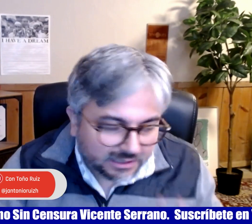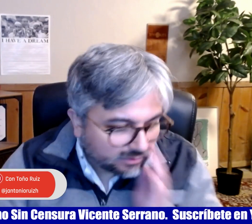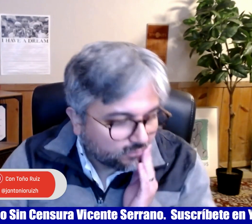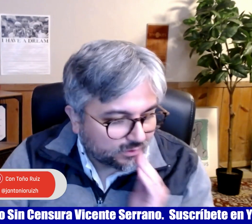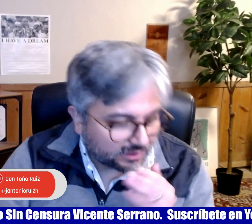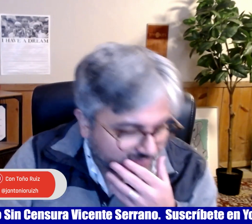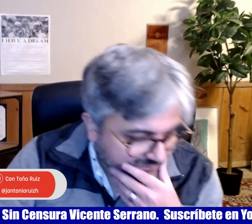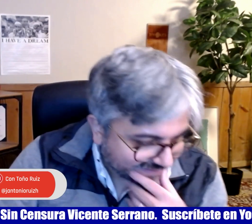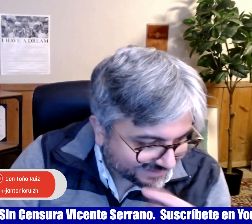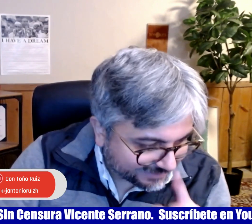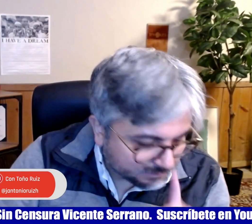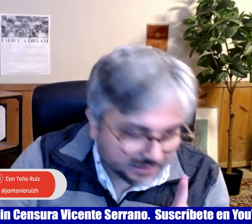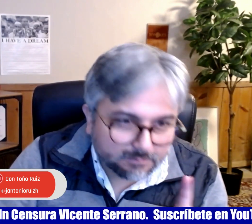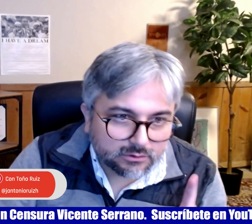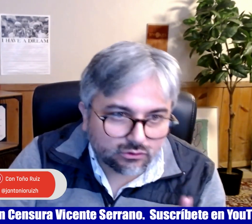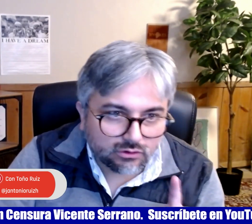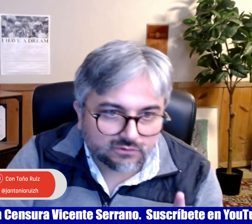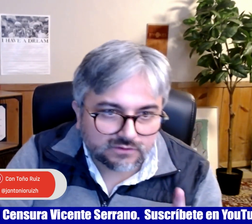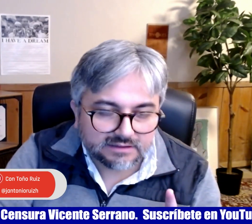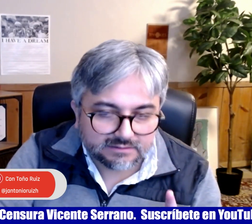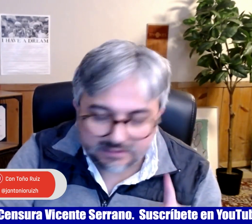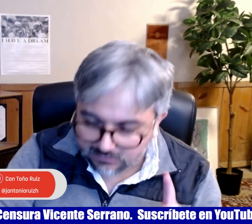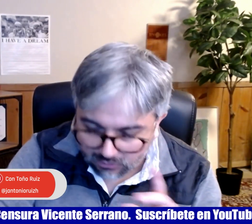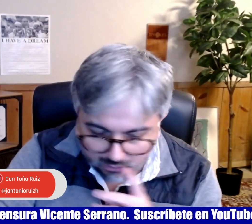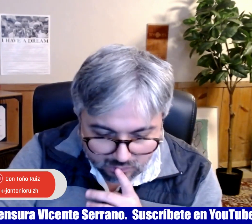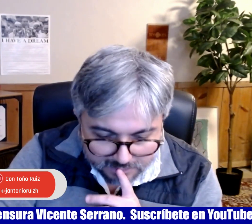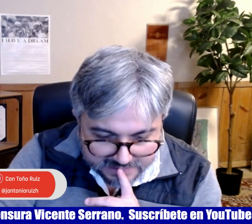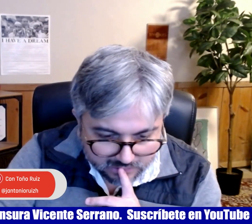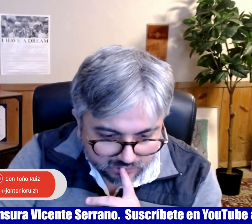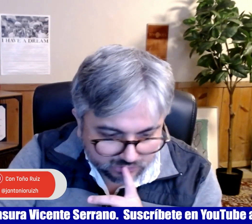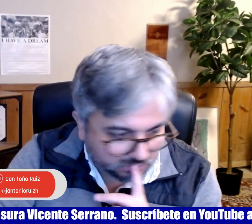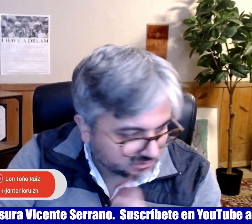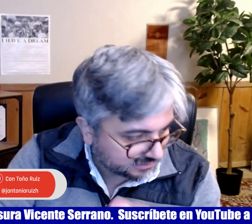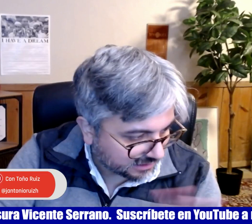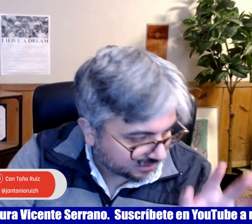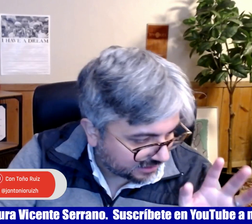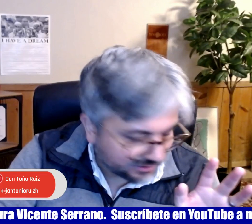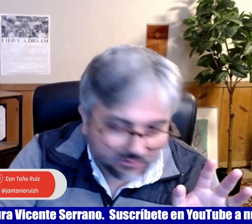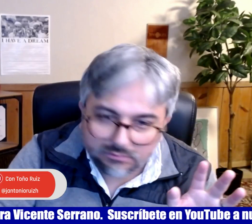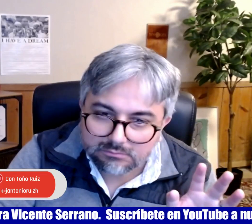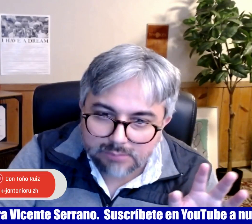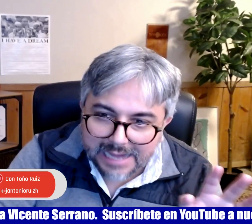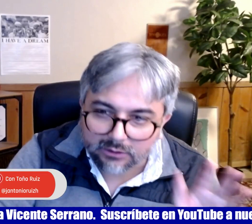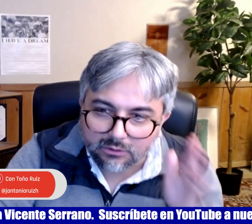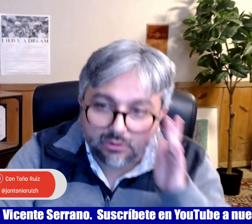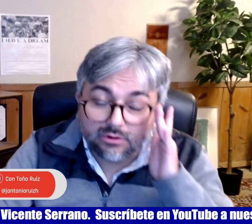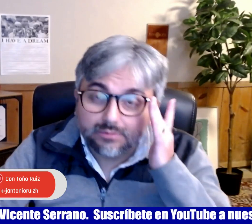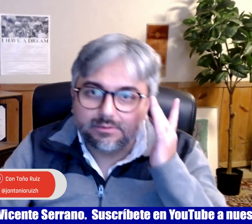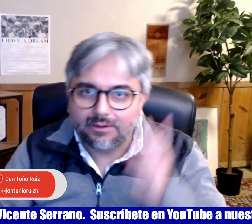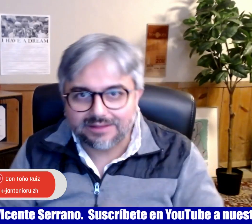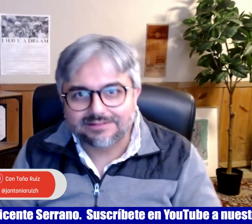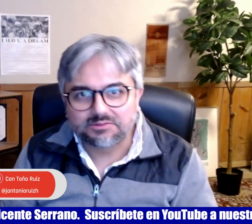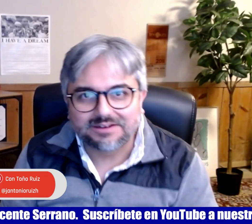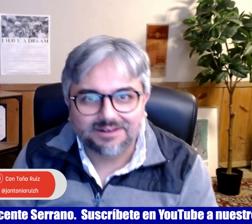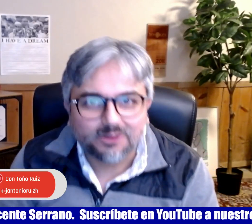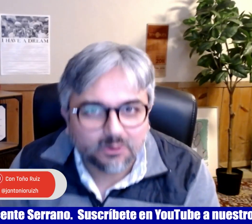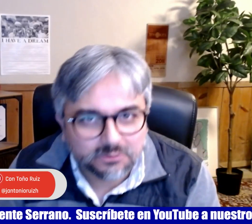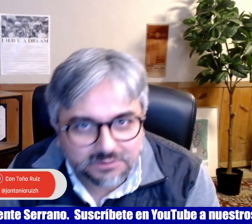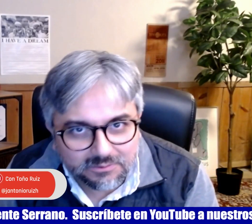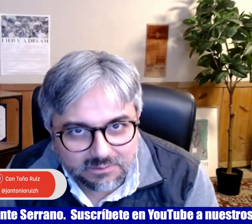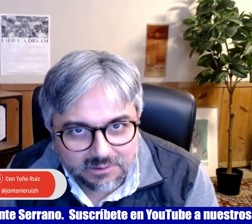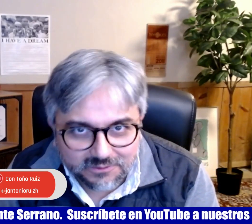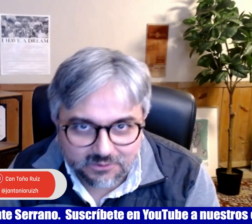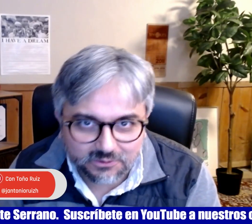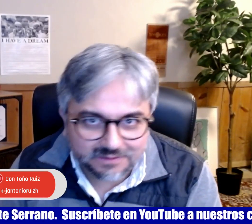y esto me le digo fue durante el fin de semana pero todos los fines todos los domingos como si se tratara de un párroco ahora que estamos tan